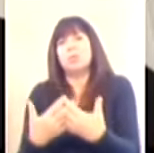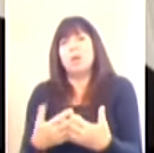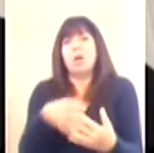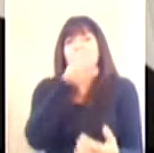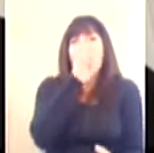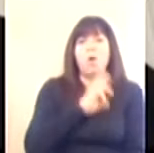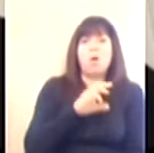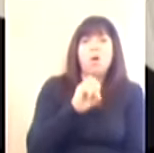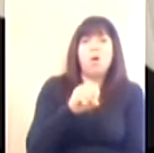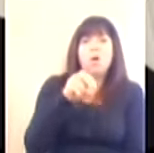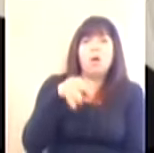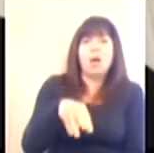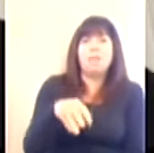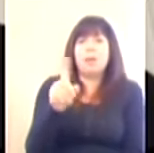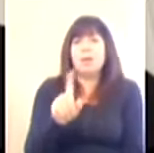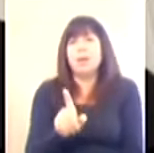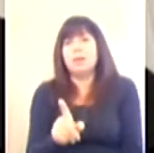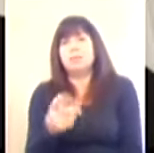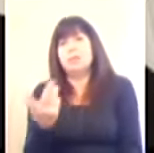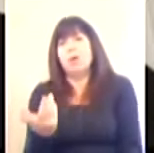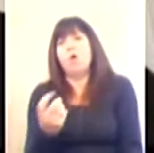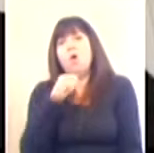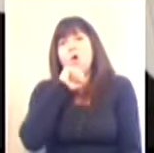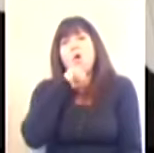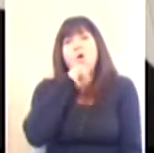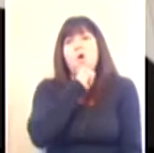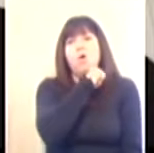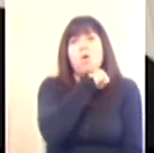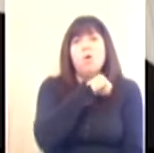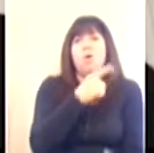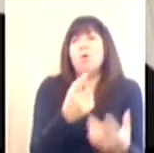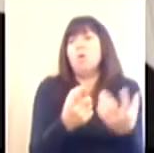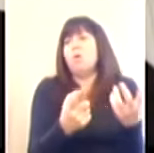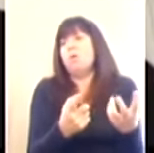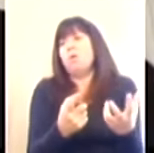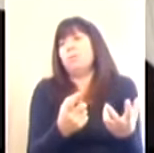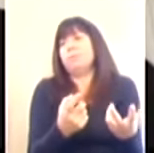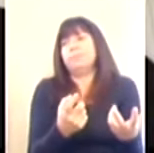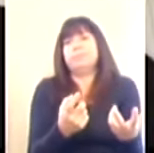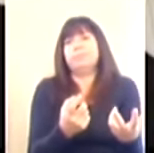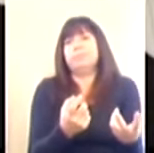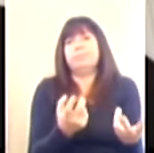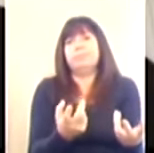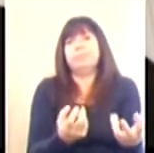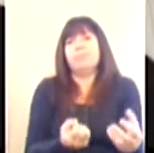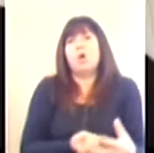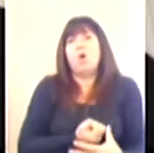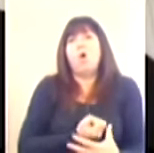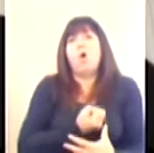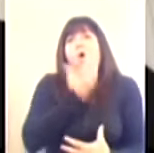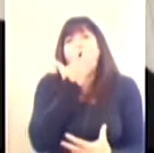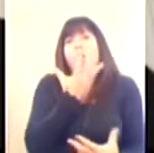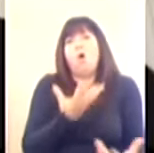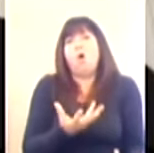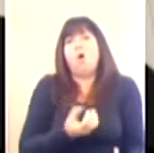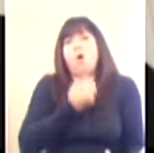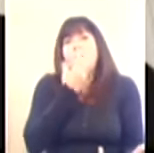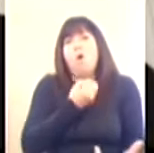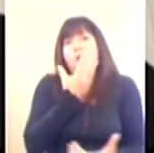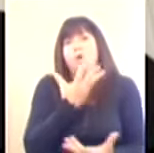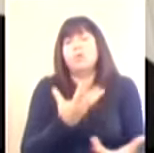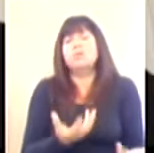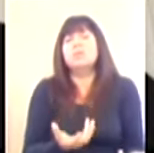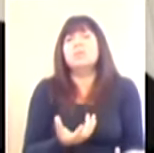lo que está pasando en Hong Kong, lo que está pasando con los vuelos entre los países, son, creo yo, simplemente síntomas de una tensión